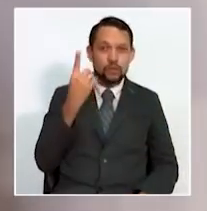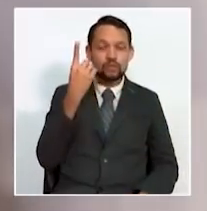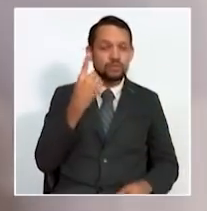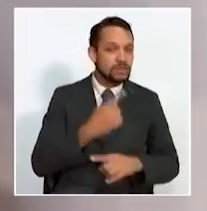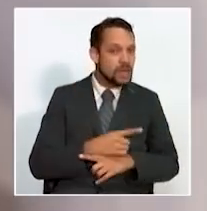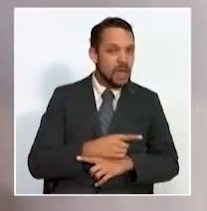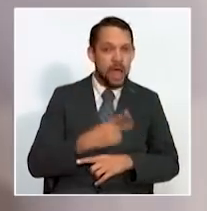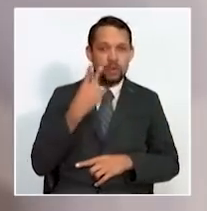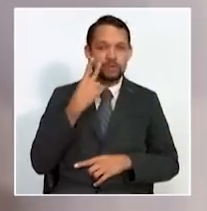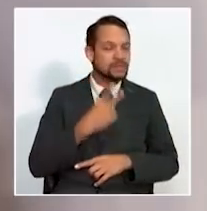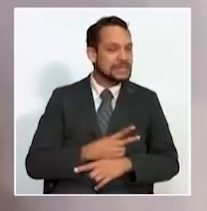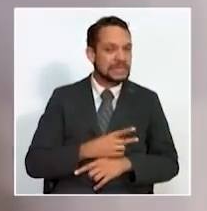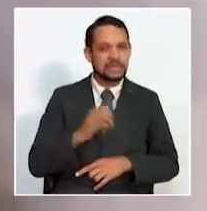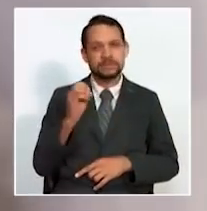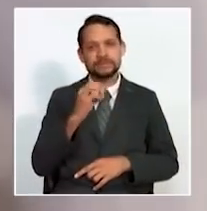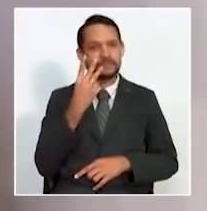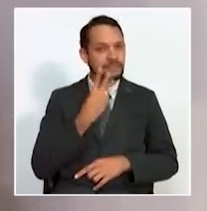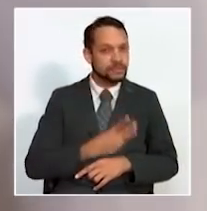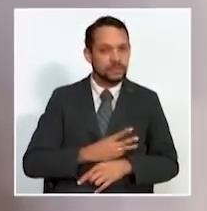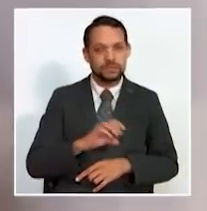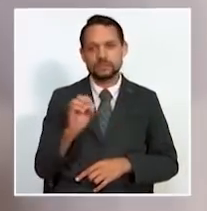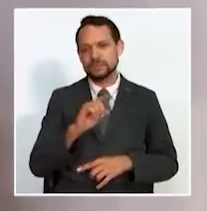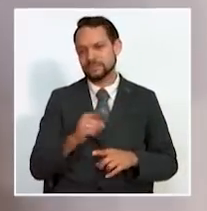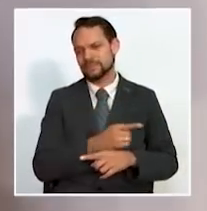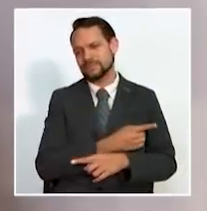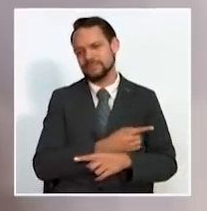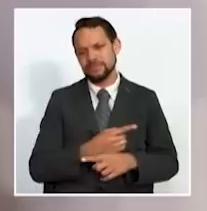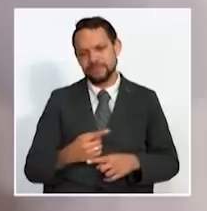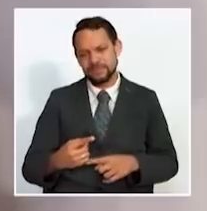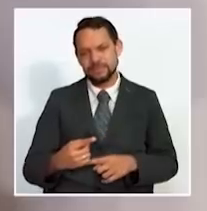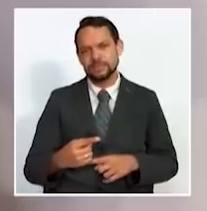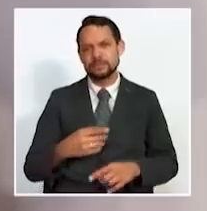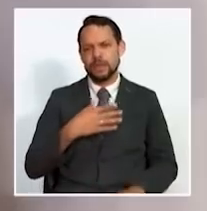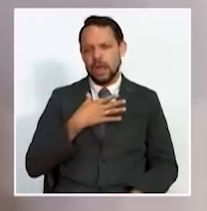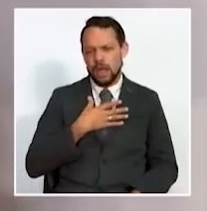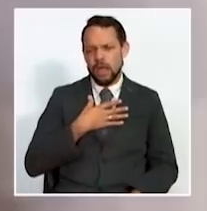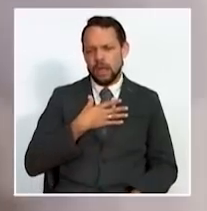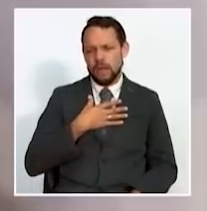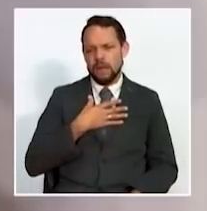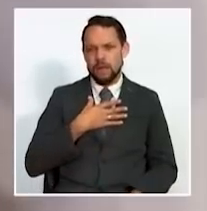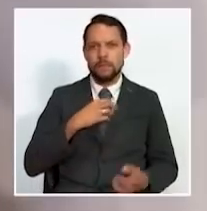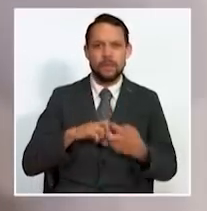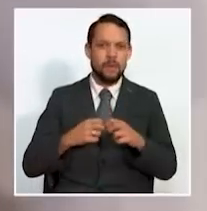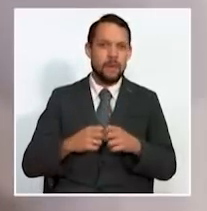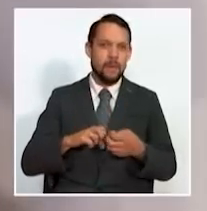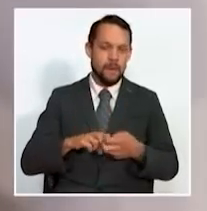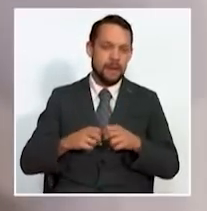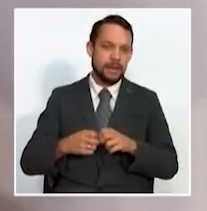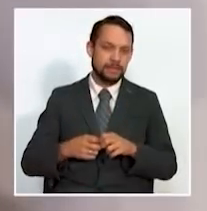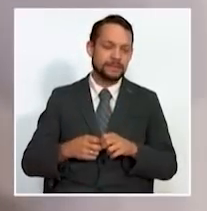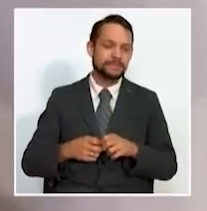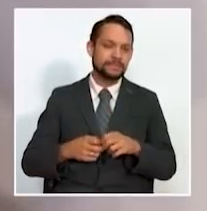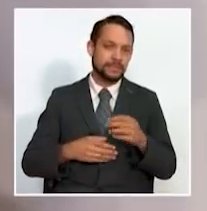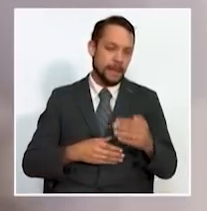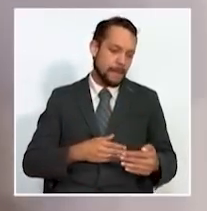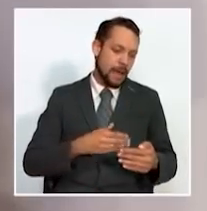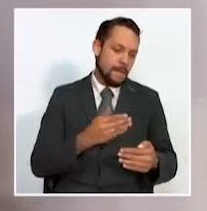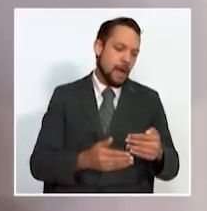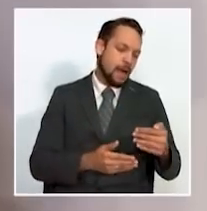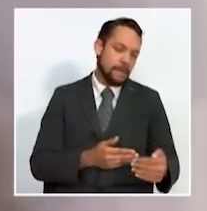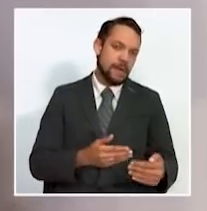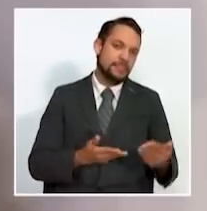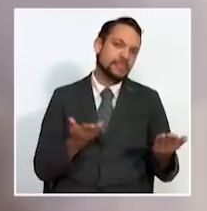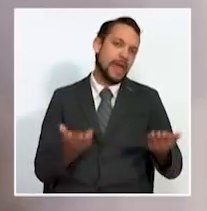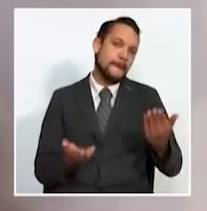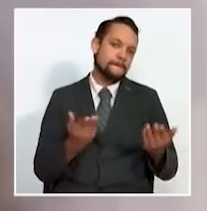medio, 3, 4 o 5 o toda la semana, está haciendo un espasmo bronquial. Pero para eso tenemos diagnósticos diferenciales y